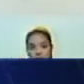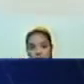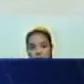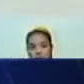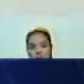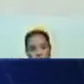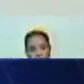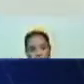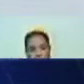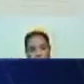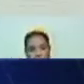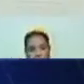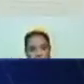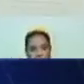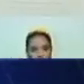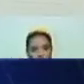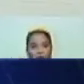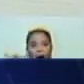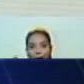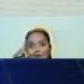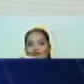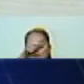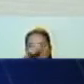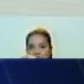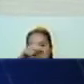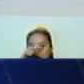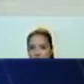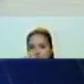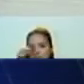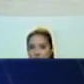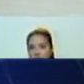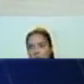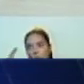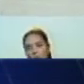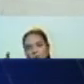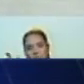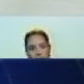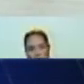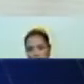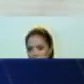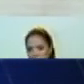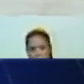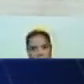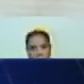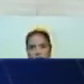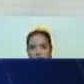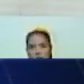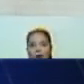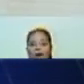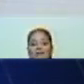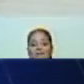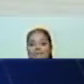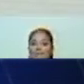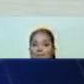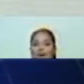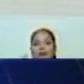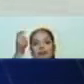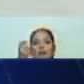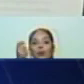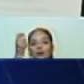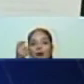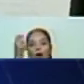la cámara, están las firmas de, entre otras personas, el diputado a la Asamblea